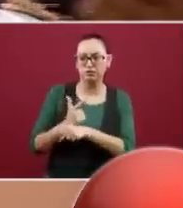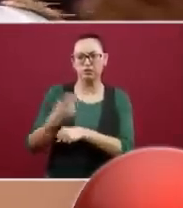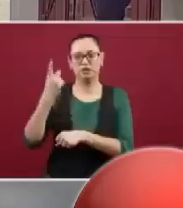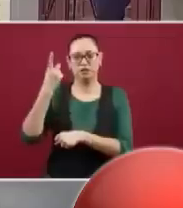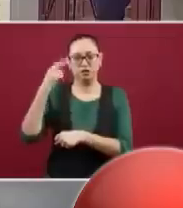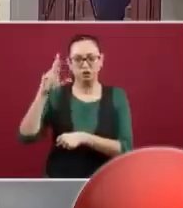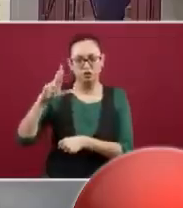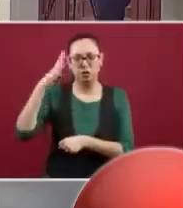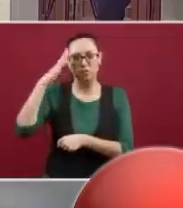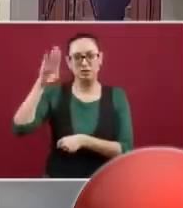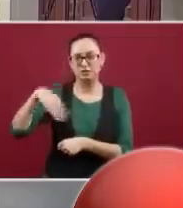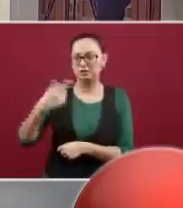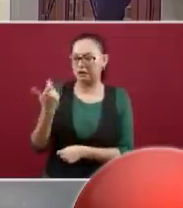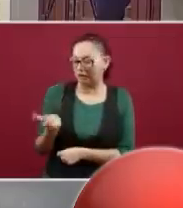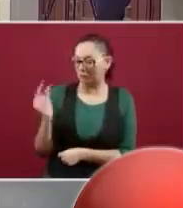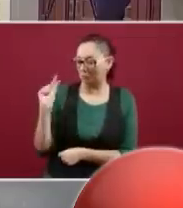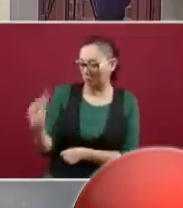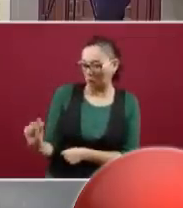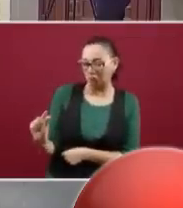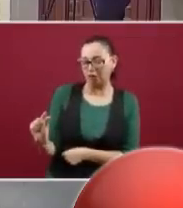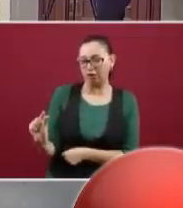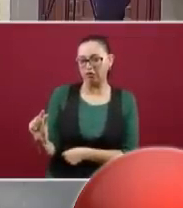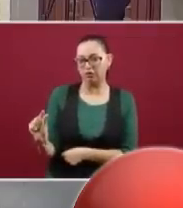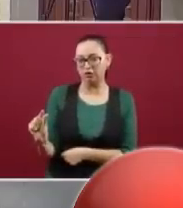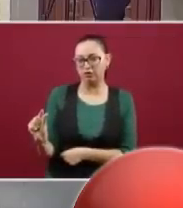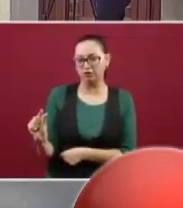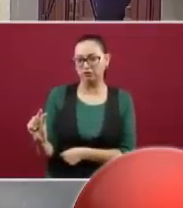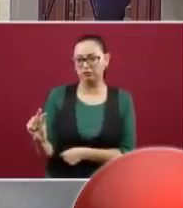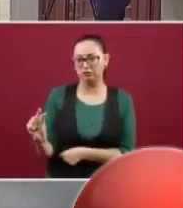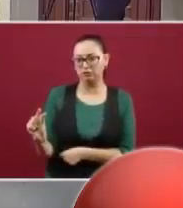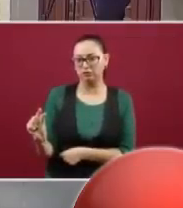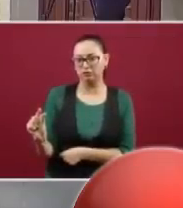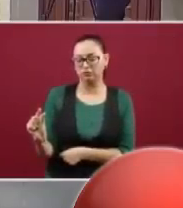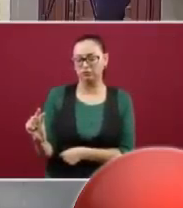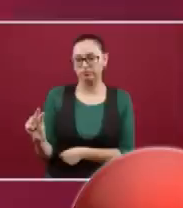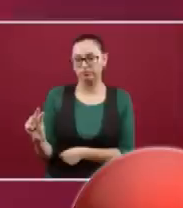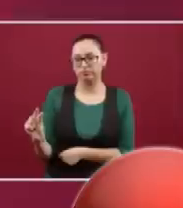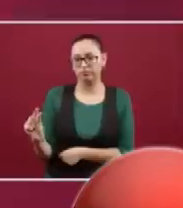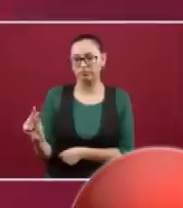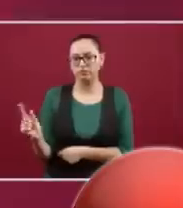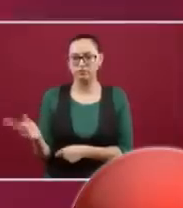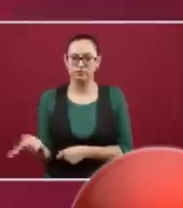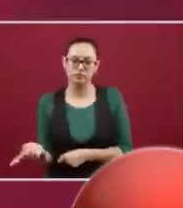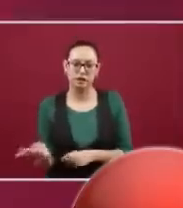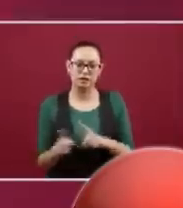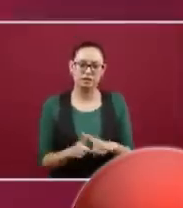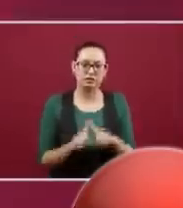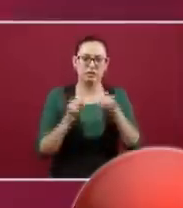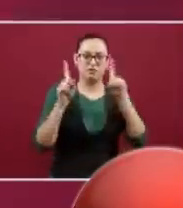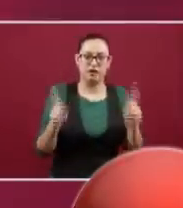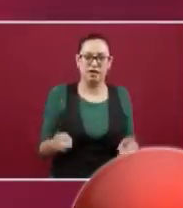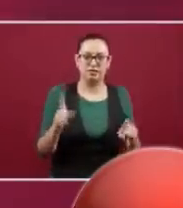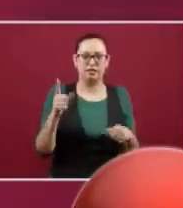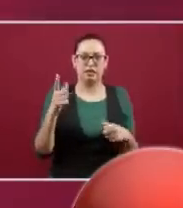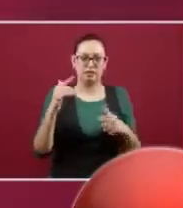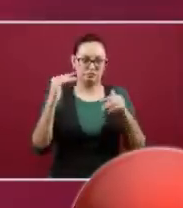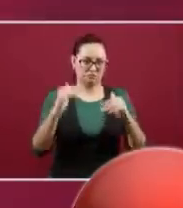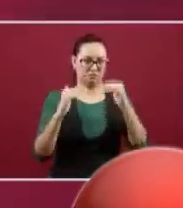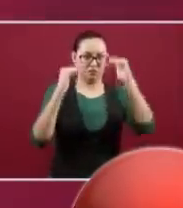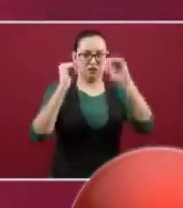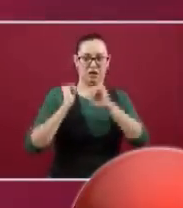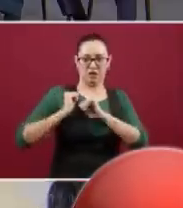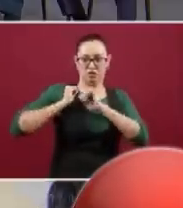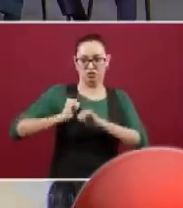maestría y estén ganando muy poco, e inclusive los altos miembros de estas universidades que